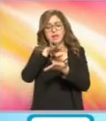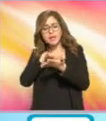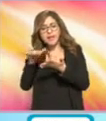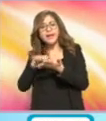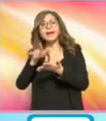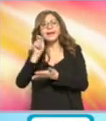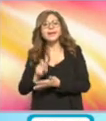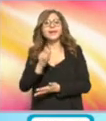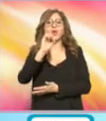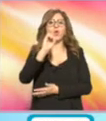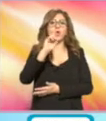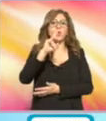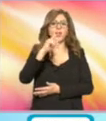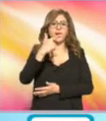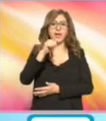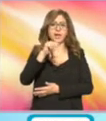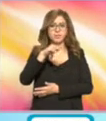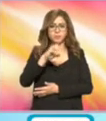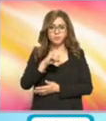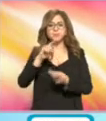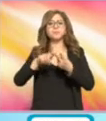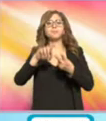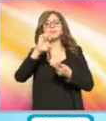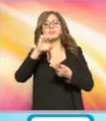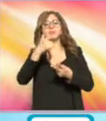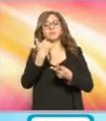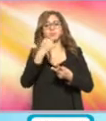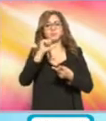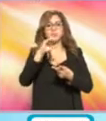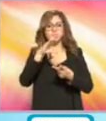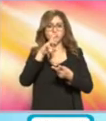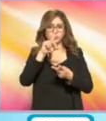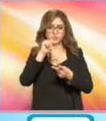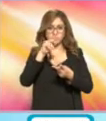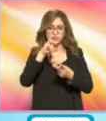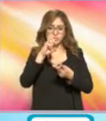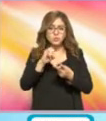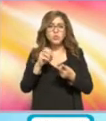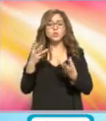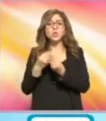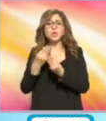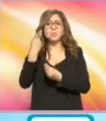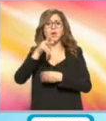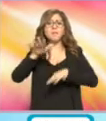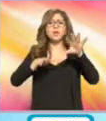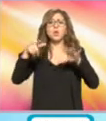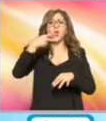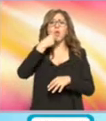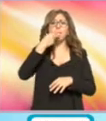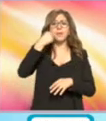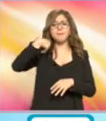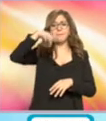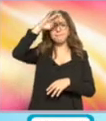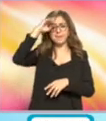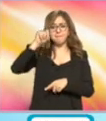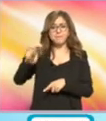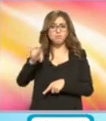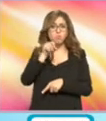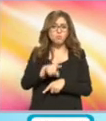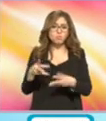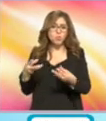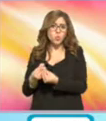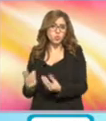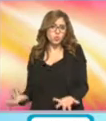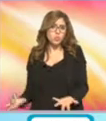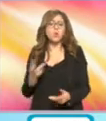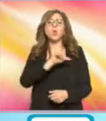bien. Hay hombres que efectivamente creen que no hay manera de separarlo, pero hay muchos hombres que nos dan testimonio que esto sí es posible. Ok.